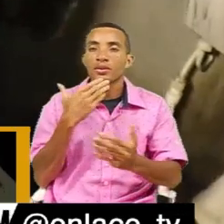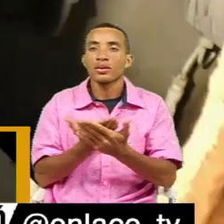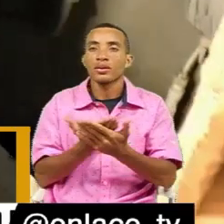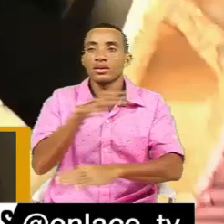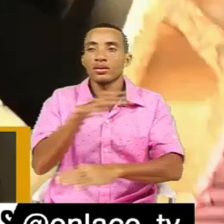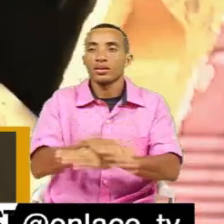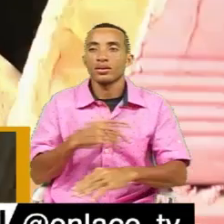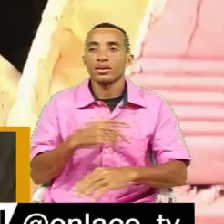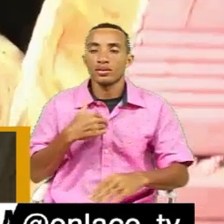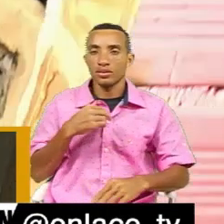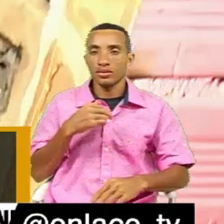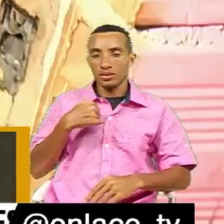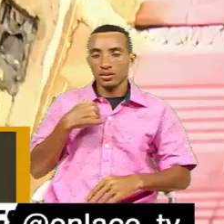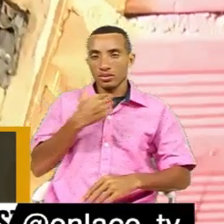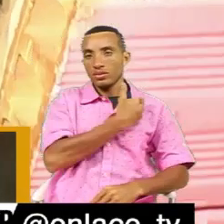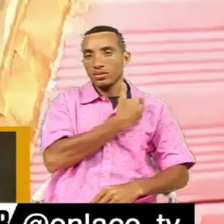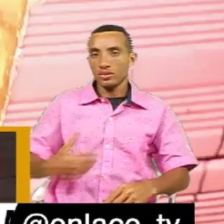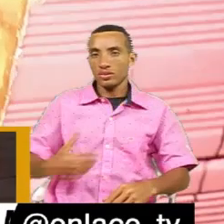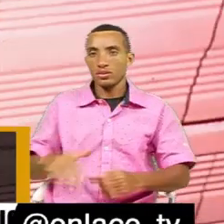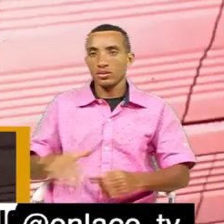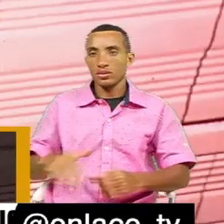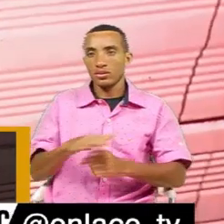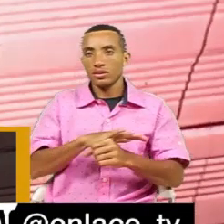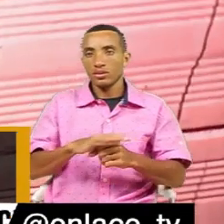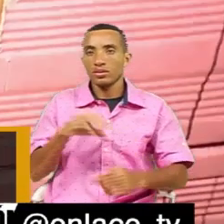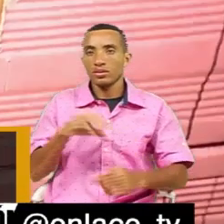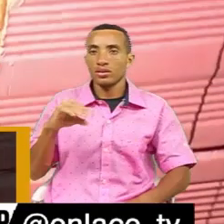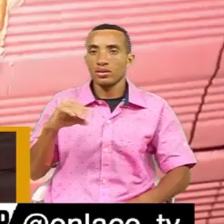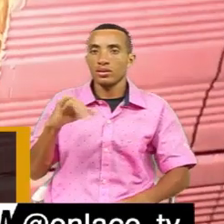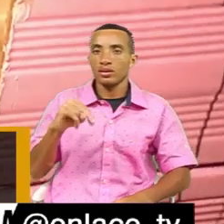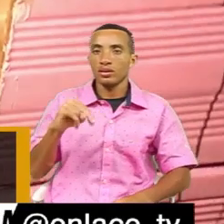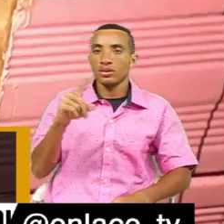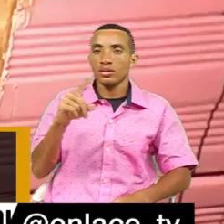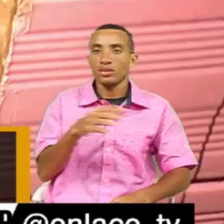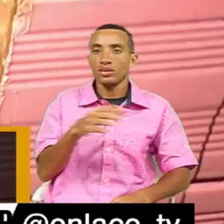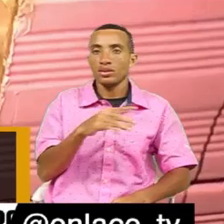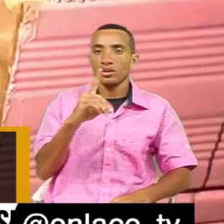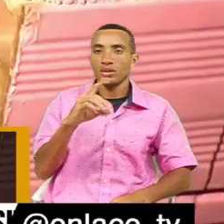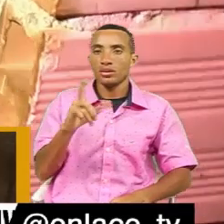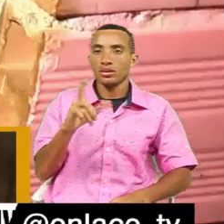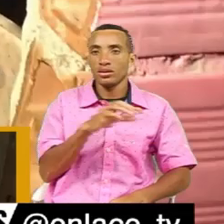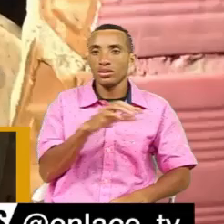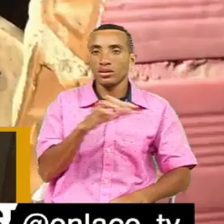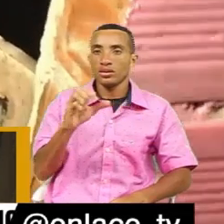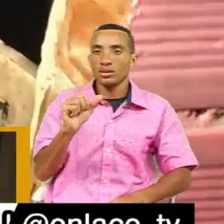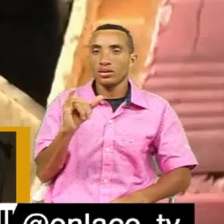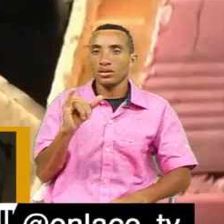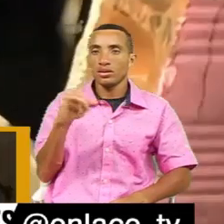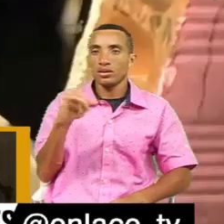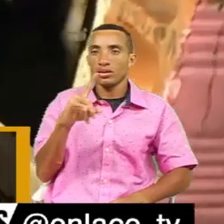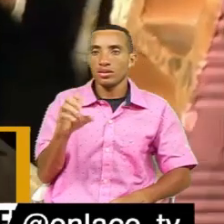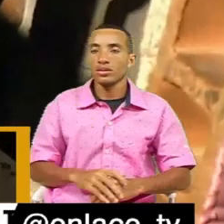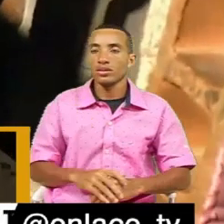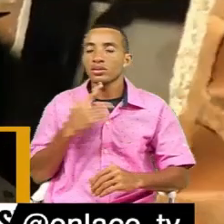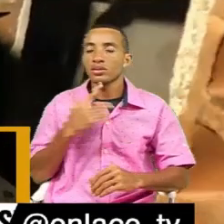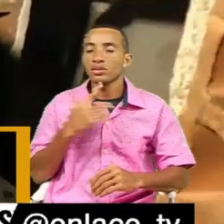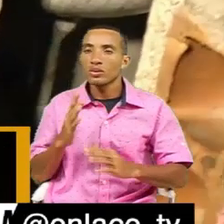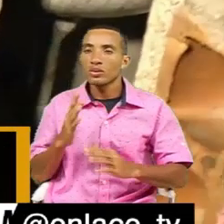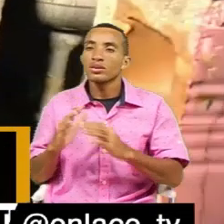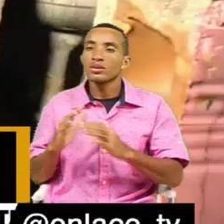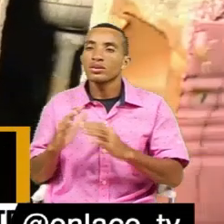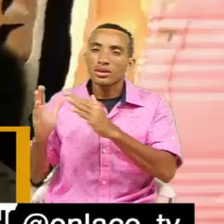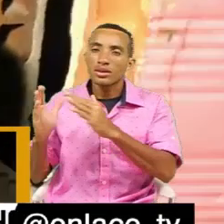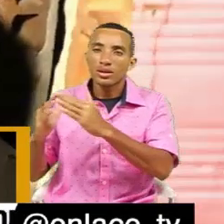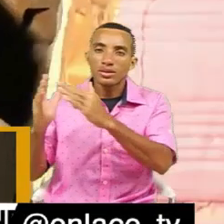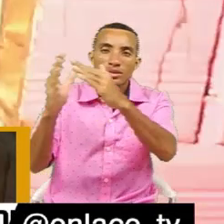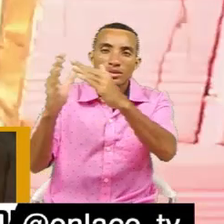Max, presidente del barrio Minas del Paraíso. Sí, la verdad es que la Junta de Acción Comunal y la comunidad del barrio estamos casa por casa, a ver,